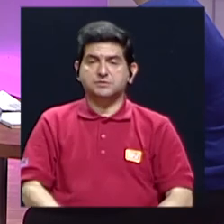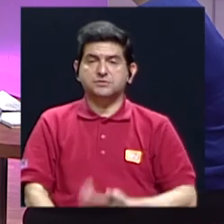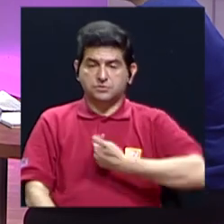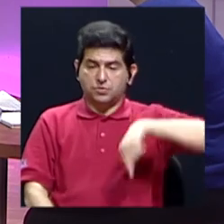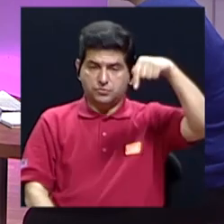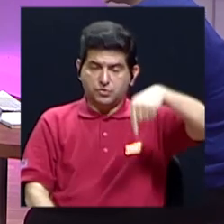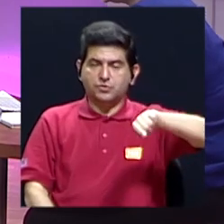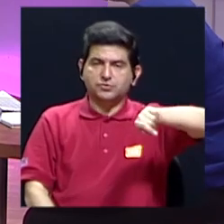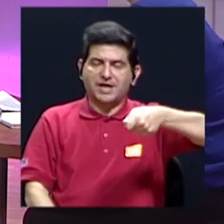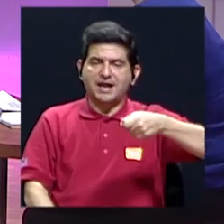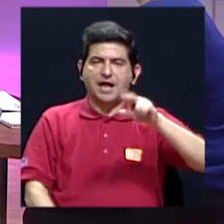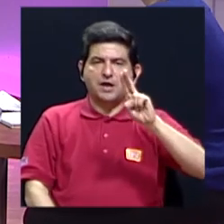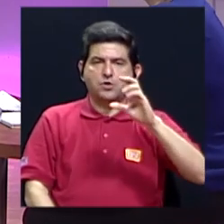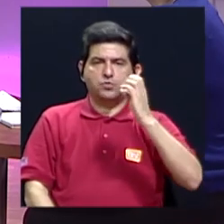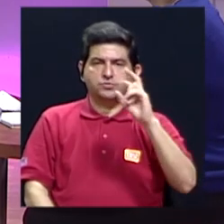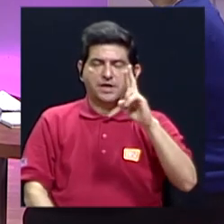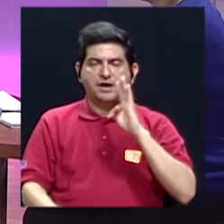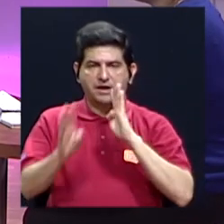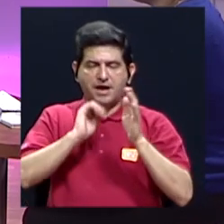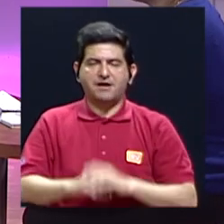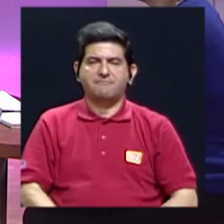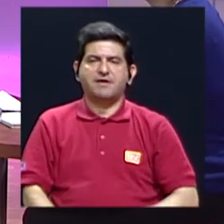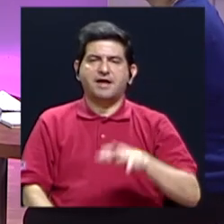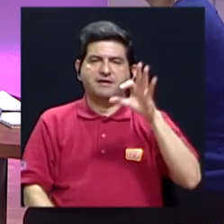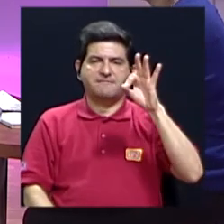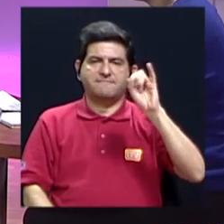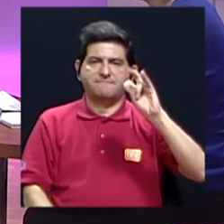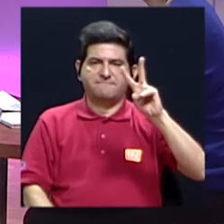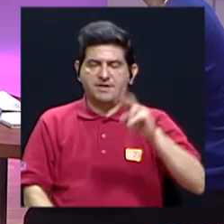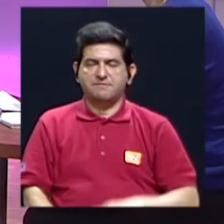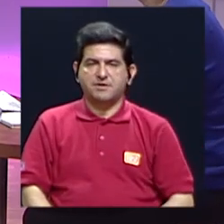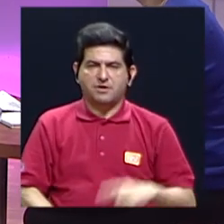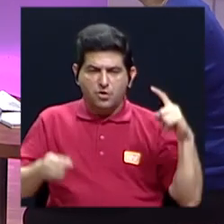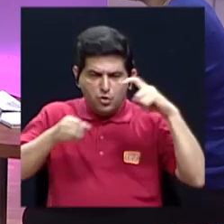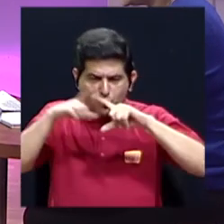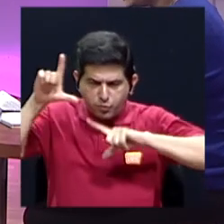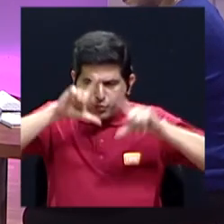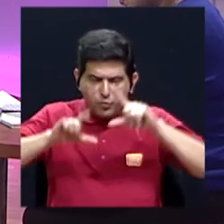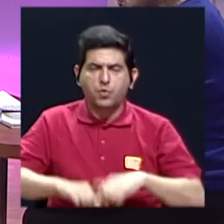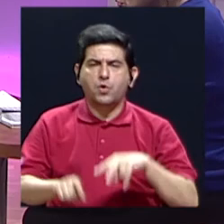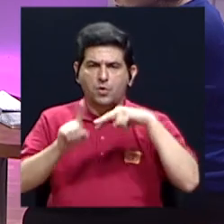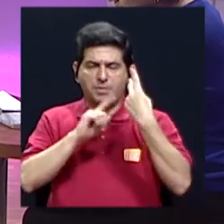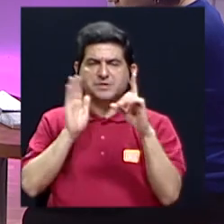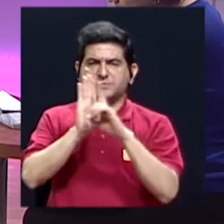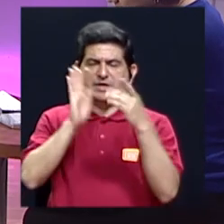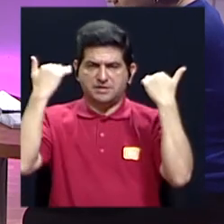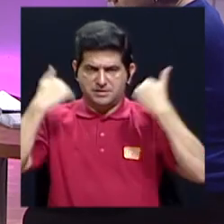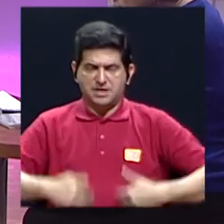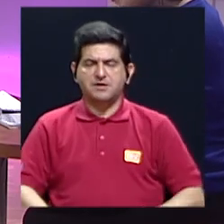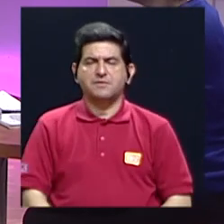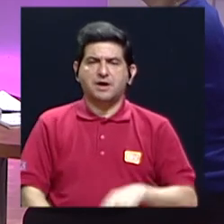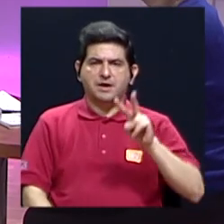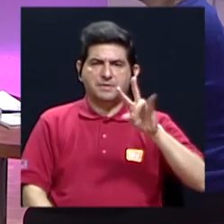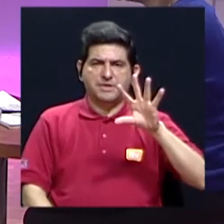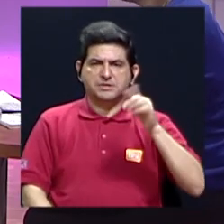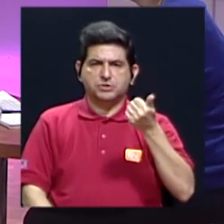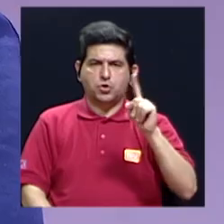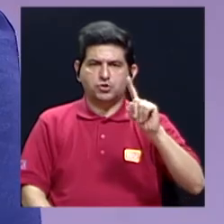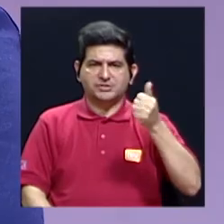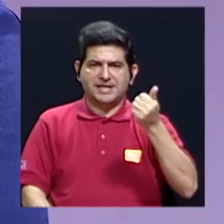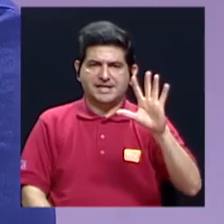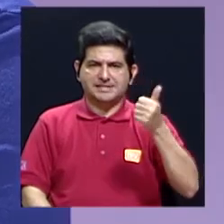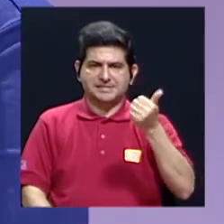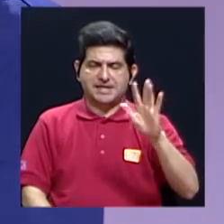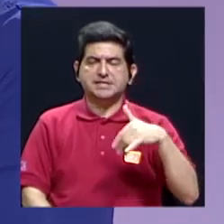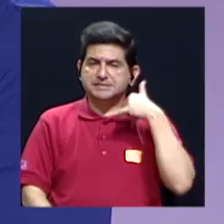estamos en Canal UCR hablando sobre fertilización in vitro, una perspectiva desde los derechos humanos. Nos puede llamar al 2511-1515